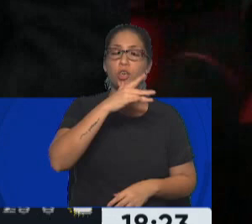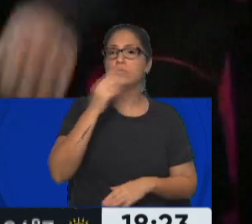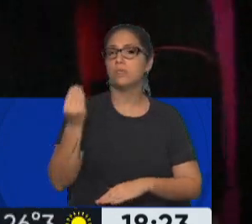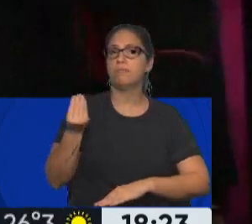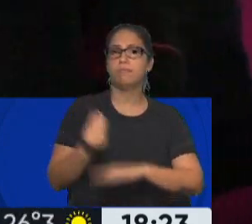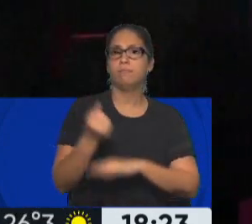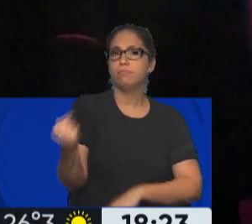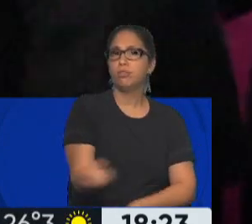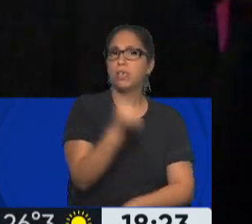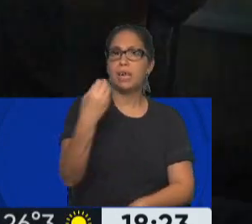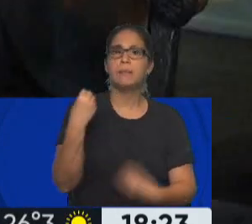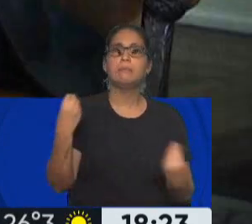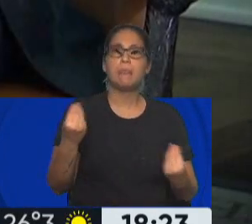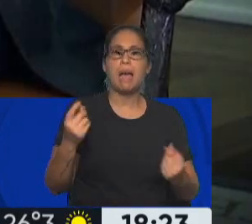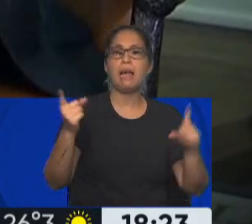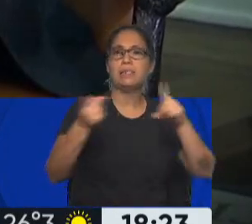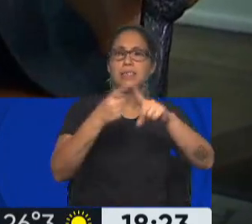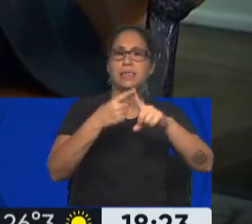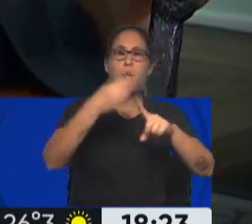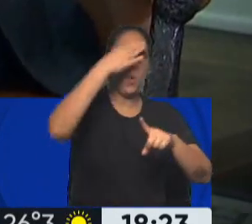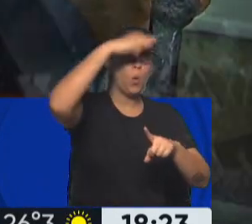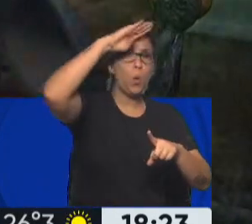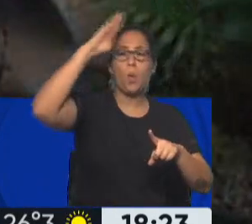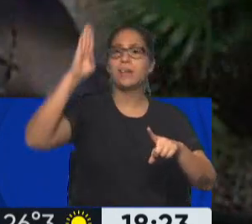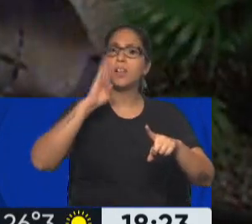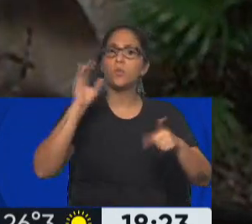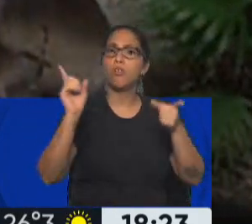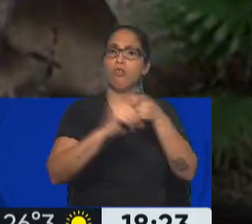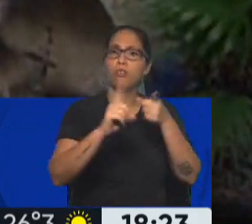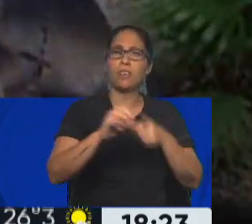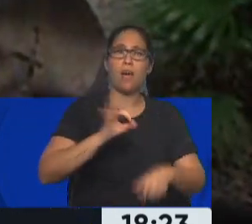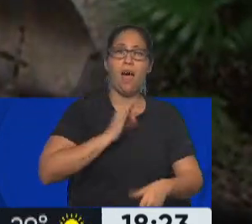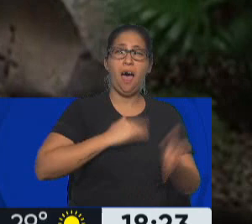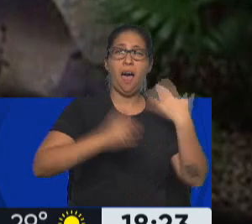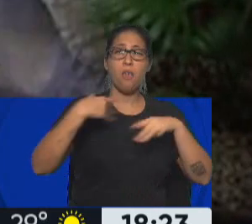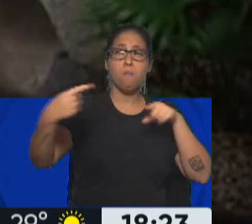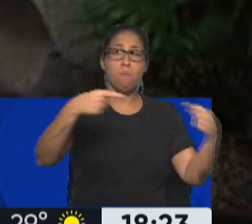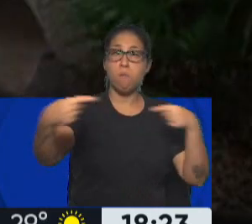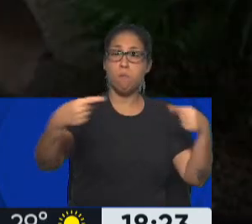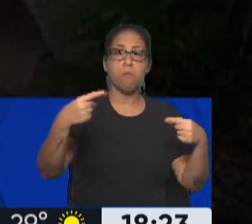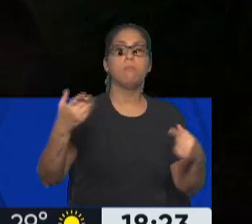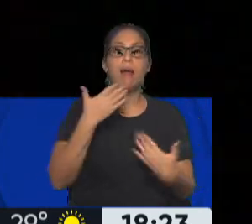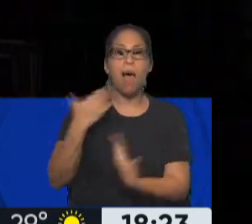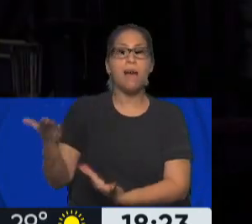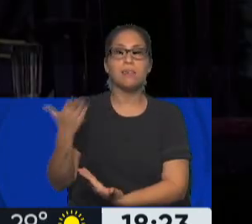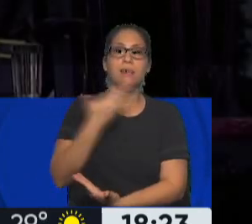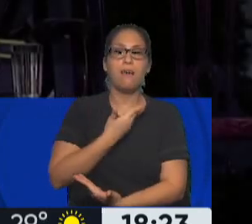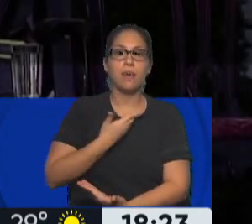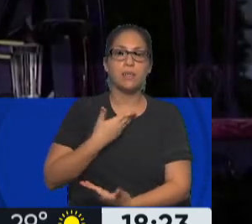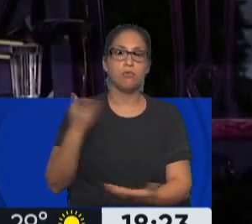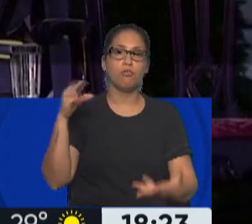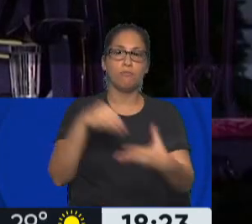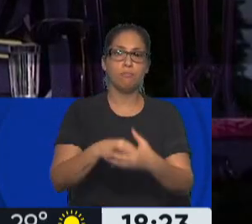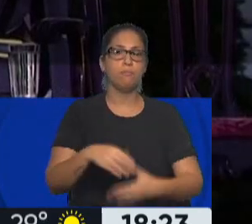clave en el restablecimiento de relaciones entre Cuba y Estados Unidos tras décadas de hostilidades. Holy Father, we